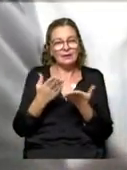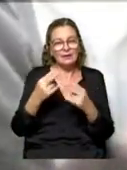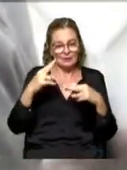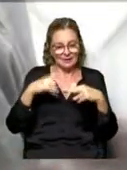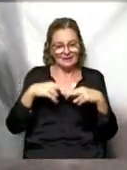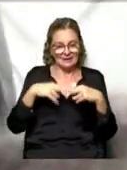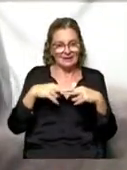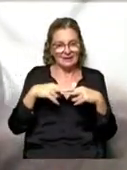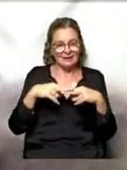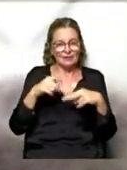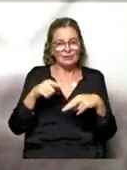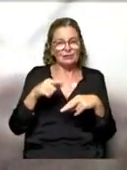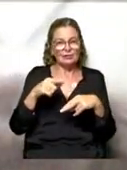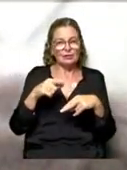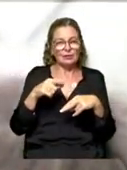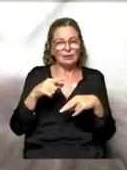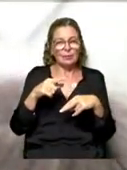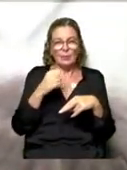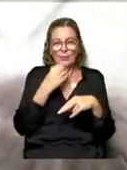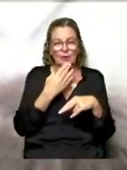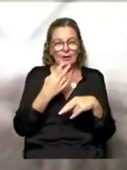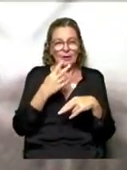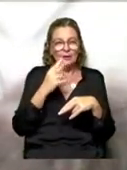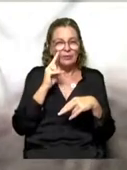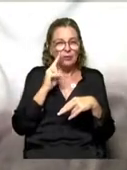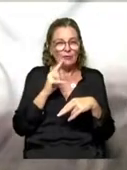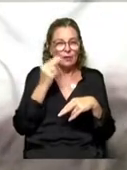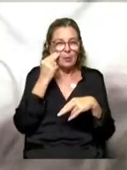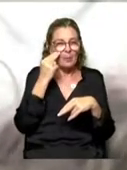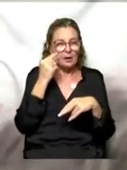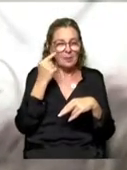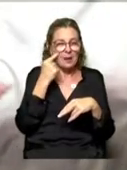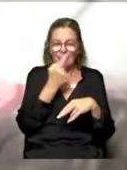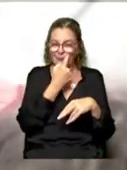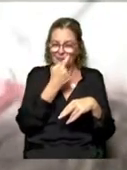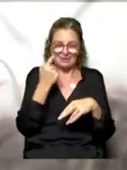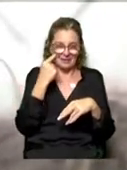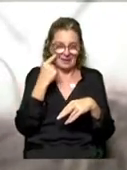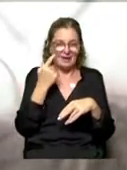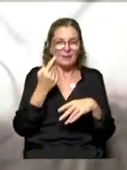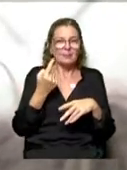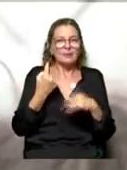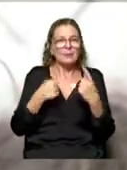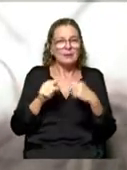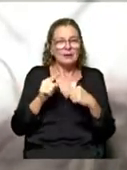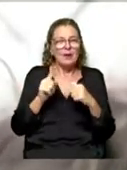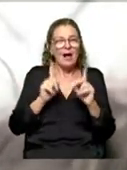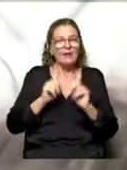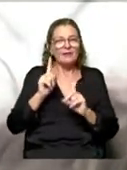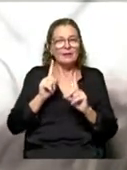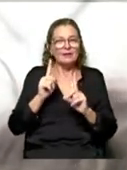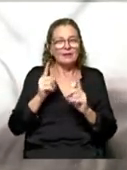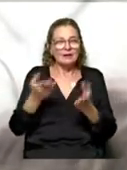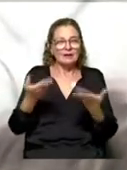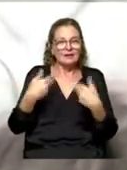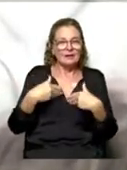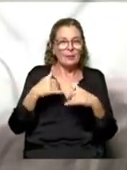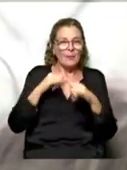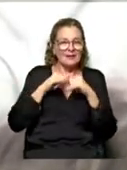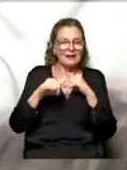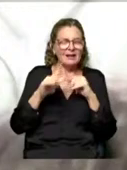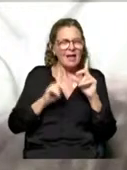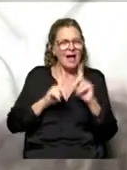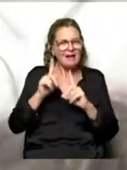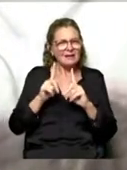y eso, yo no soy muy activa porque no veo, tengo un problema de la vista, ¿no? Pero a veces recibo algún mensaje de alguien